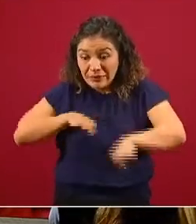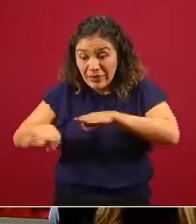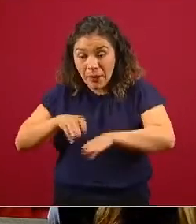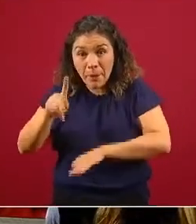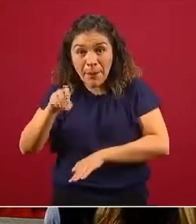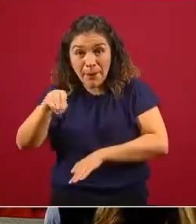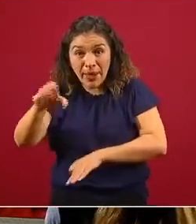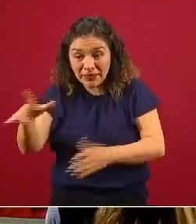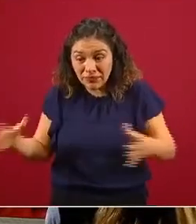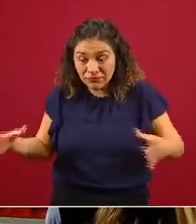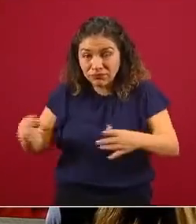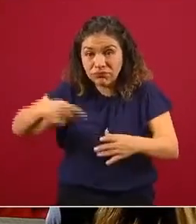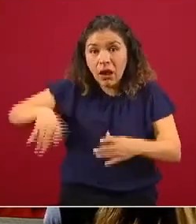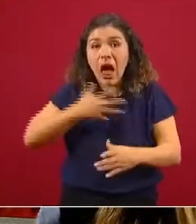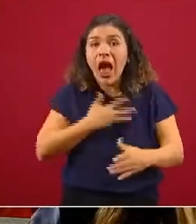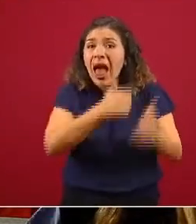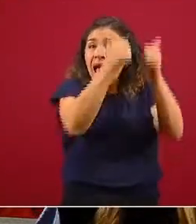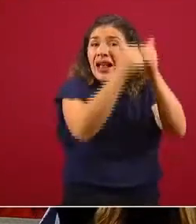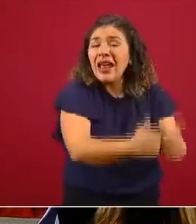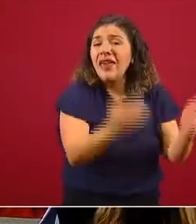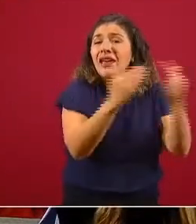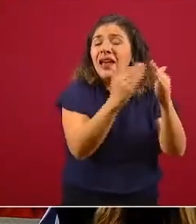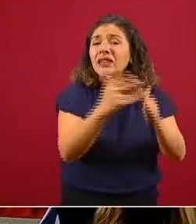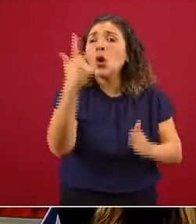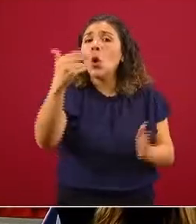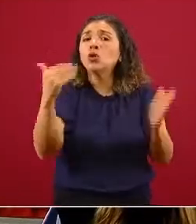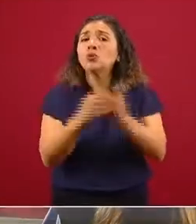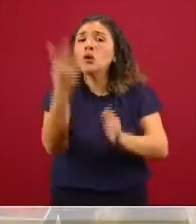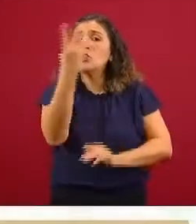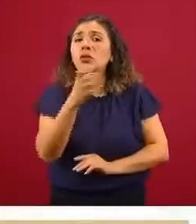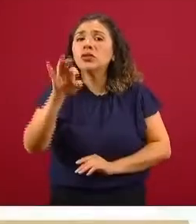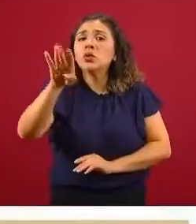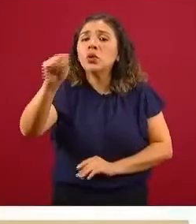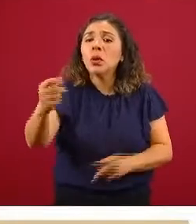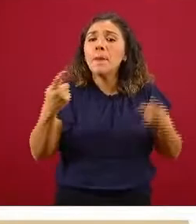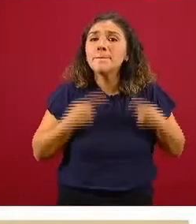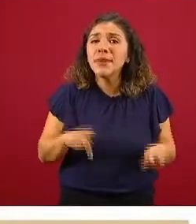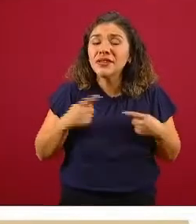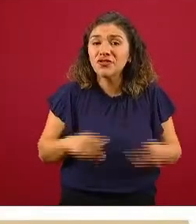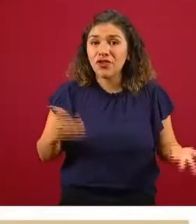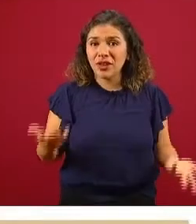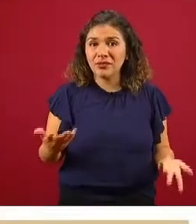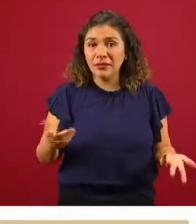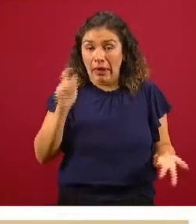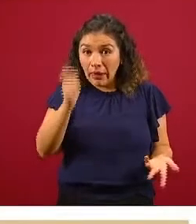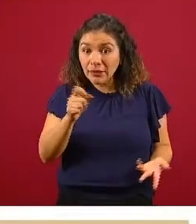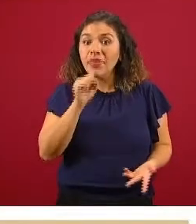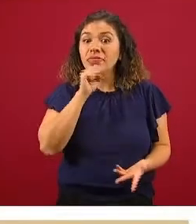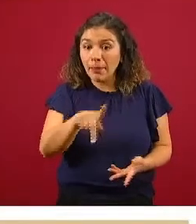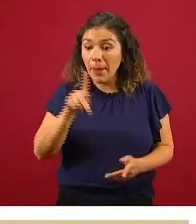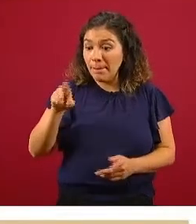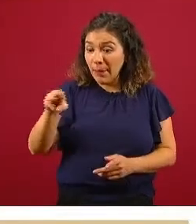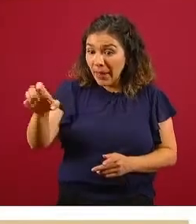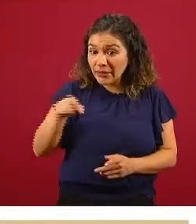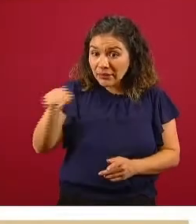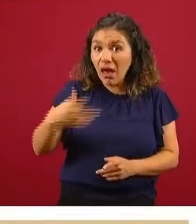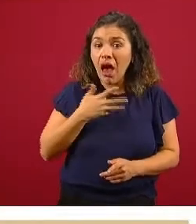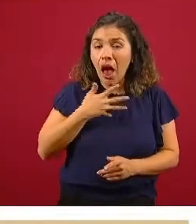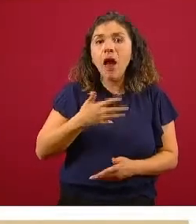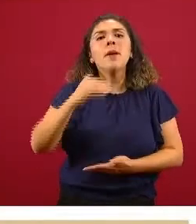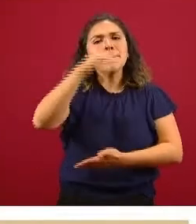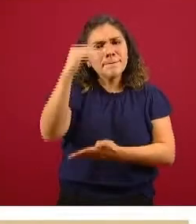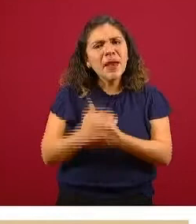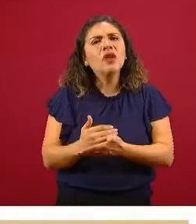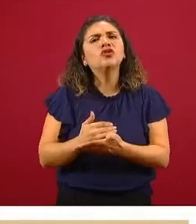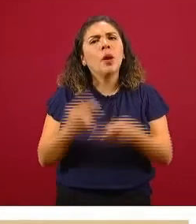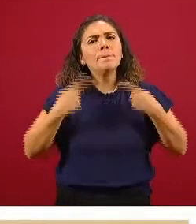laboral de Pemex, están en casa 8,459. Ojo, también hicimos en Pemex disminuir